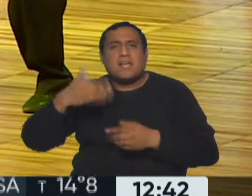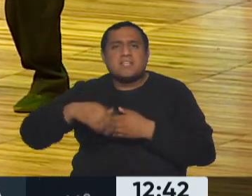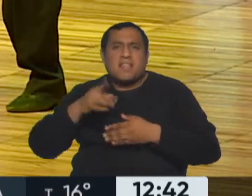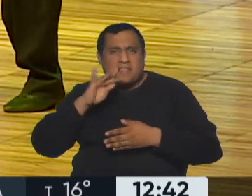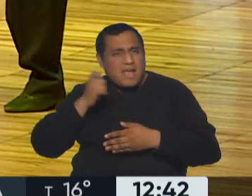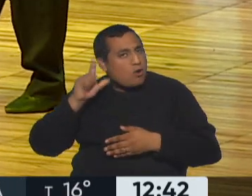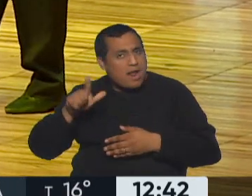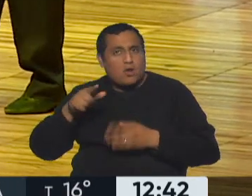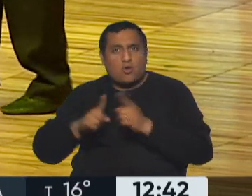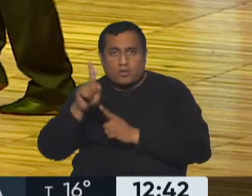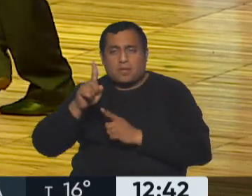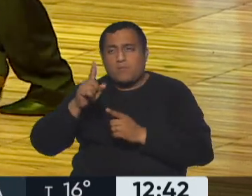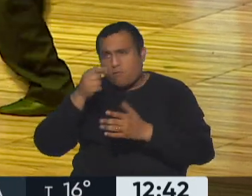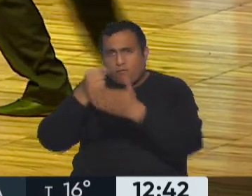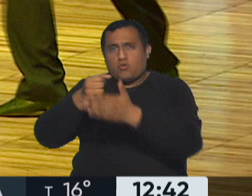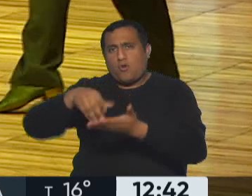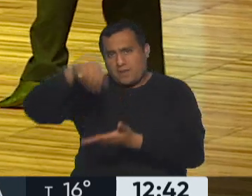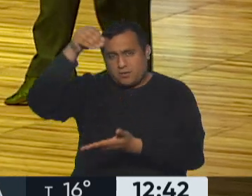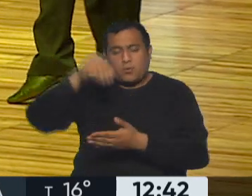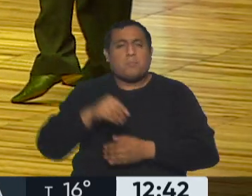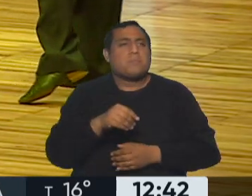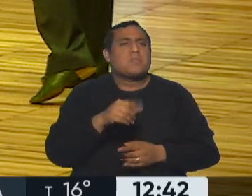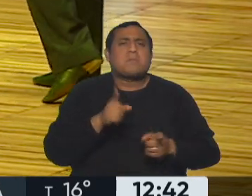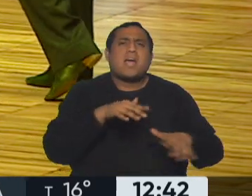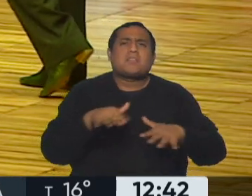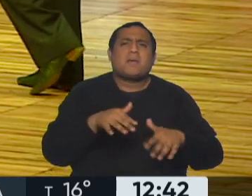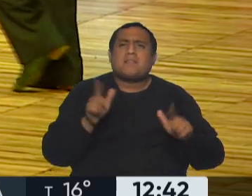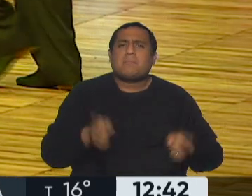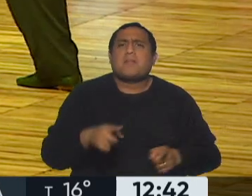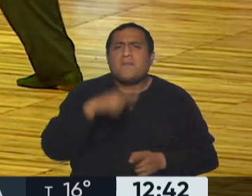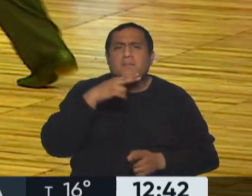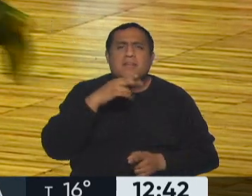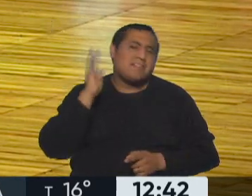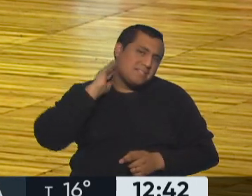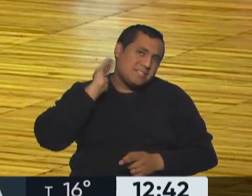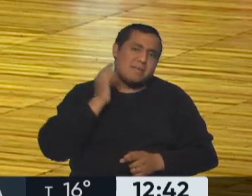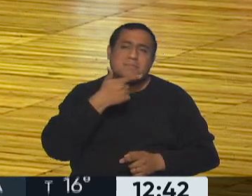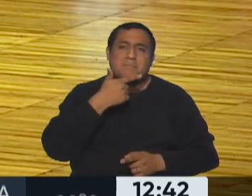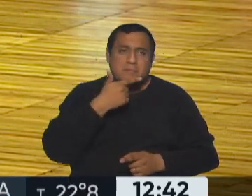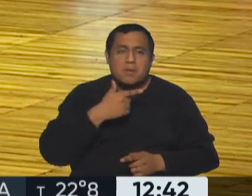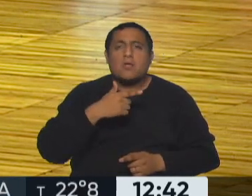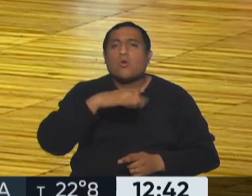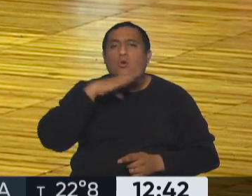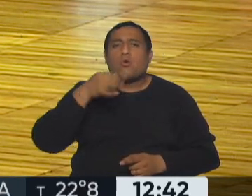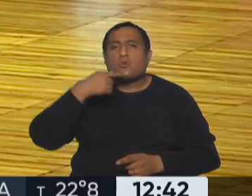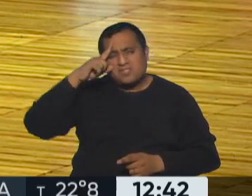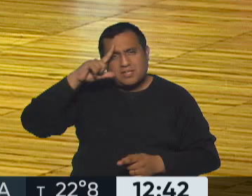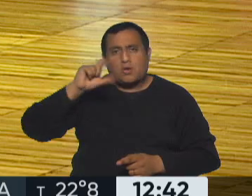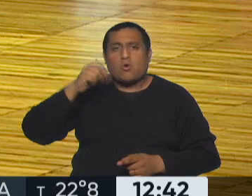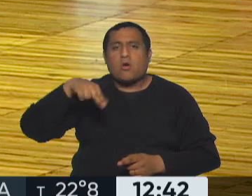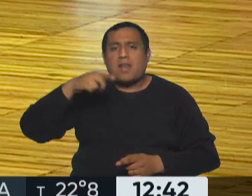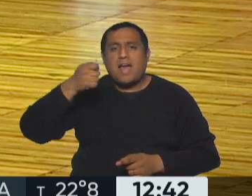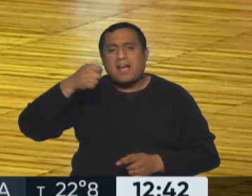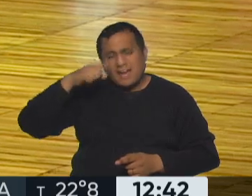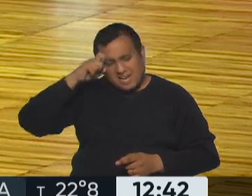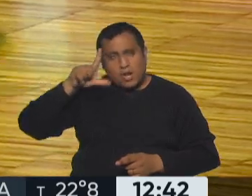con el obelisco de fondo y si seguimos hablando de actividades para estos días el viernes 16 de septiembre va a estar josé colángelo un gran